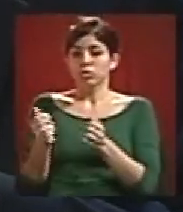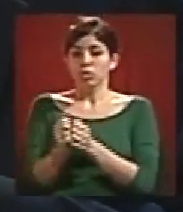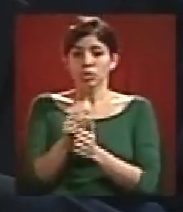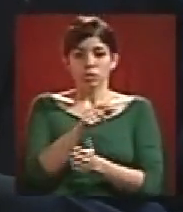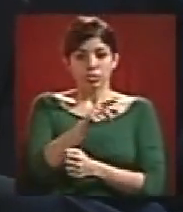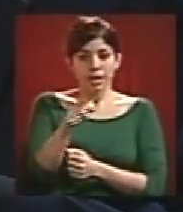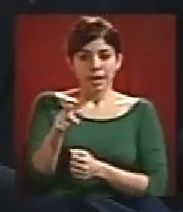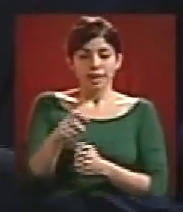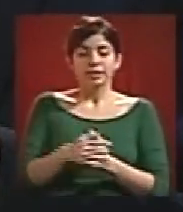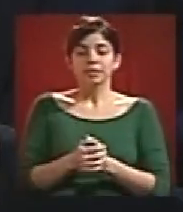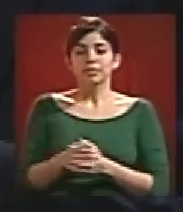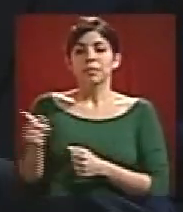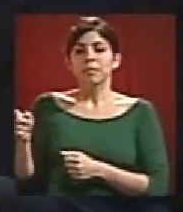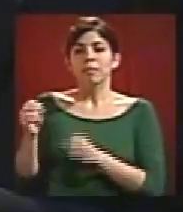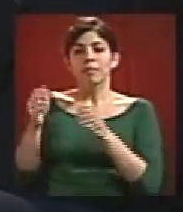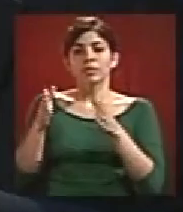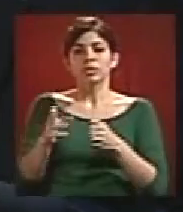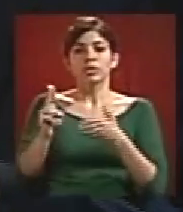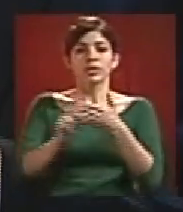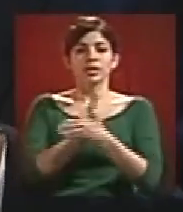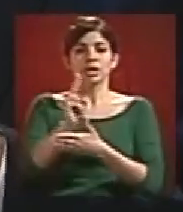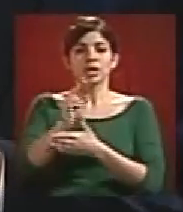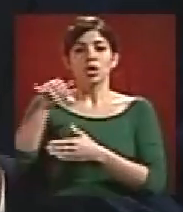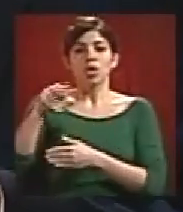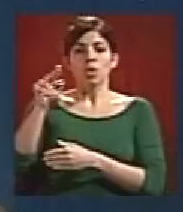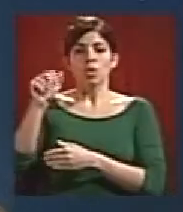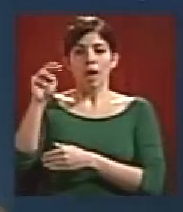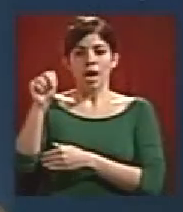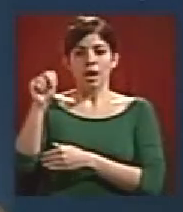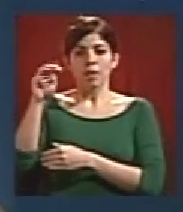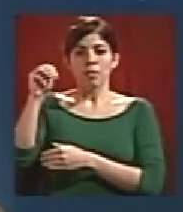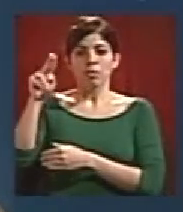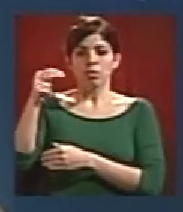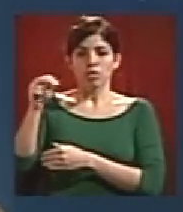amigas y amigos, al profesor universitario Juan Muñoz,